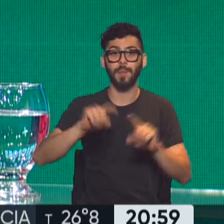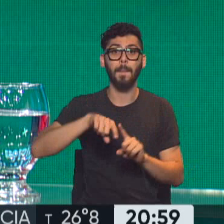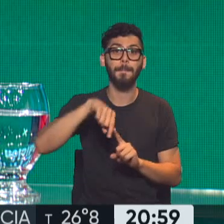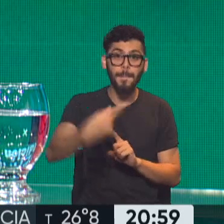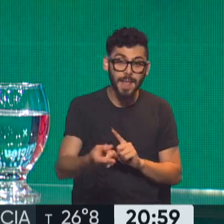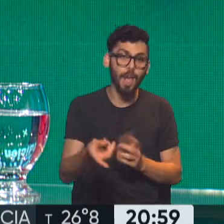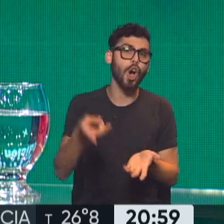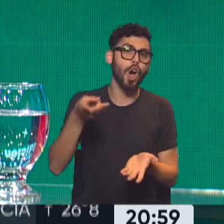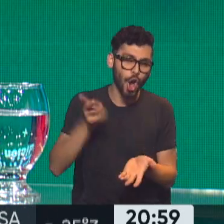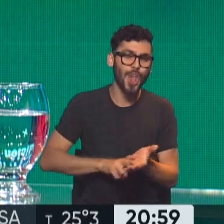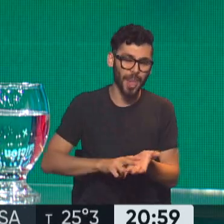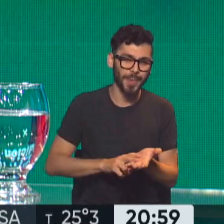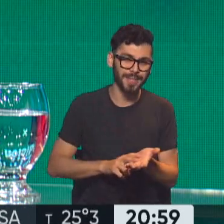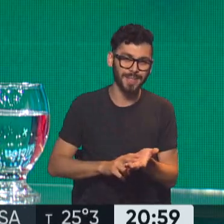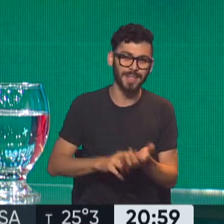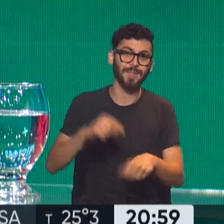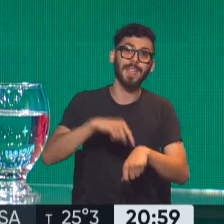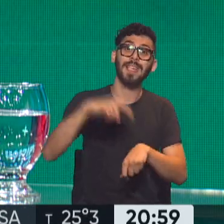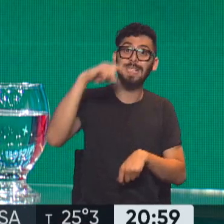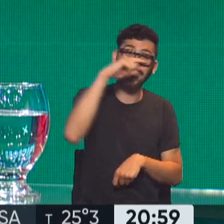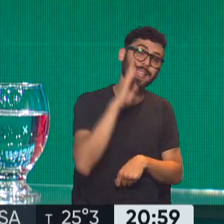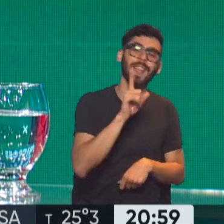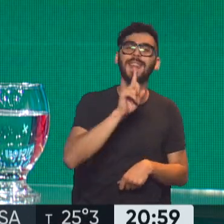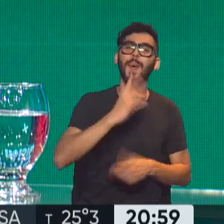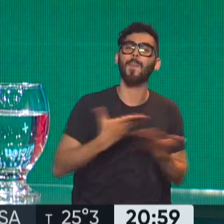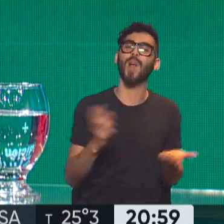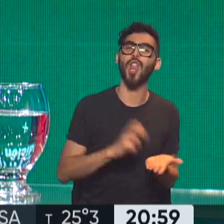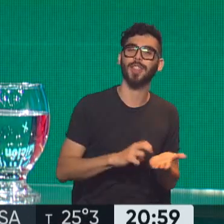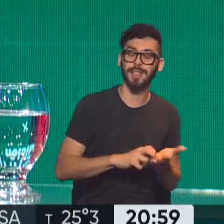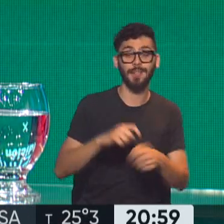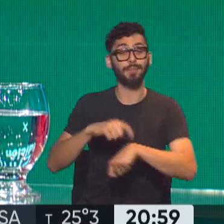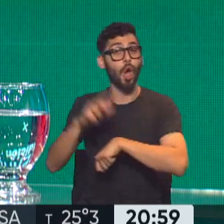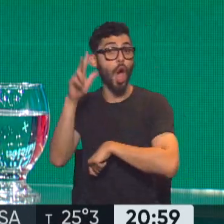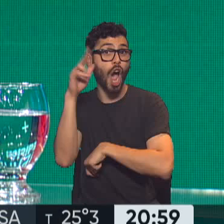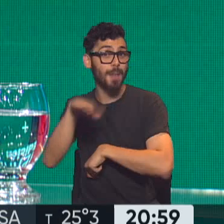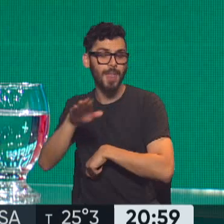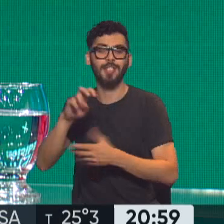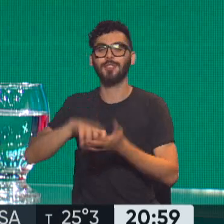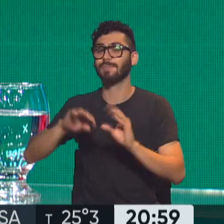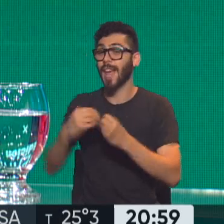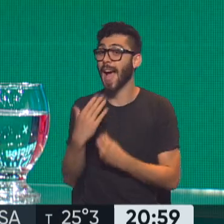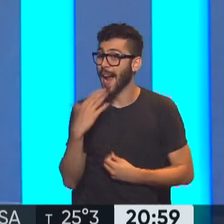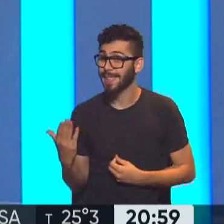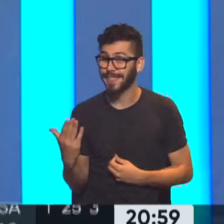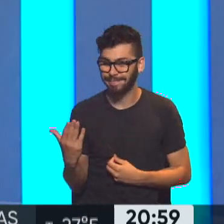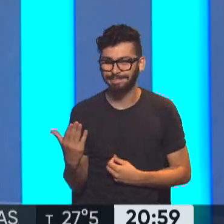estaremos nuevamente para cerrar la semana desde las 19 con Televisión Pública Noticias y a las 20:30 con este cierre de edición. Gracias,